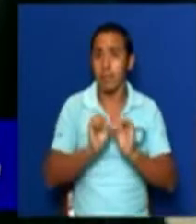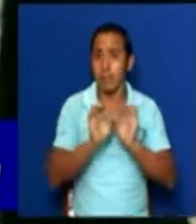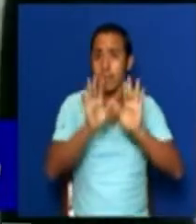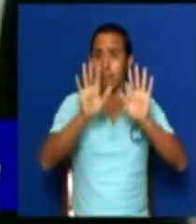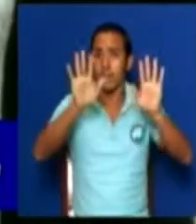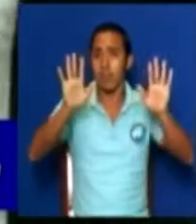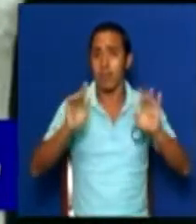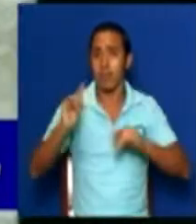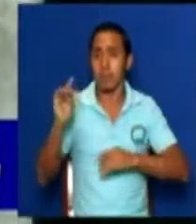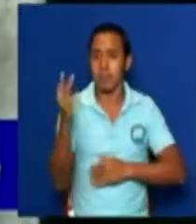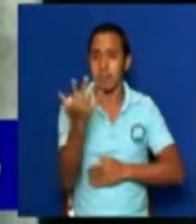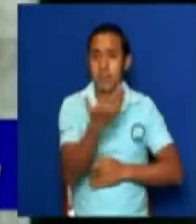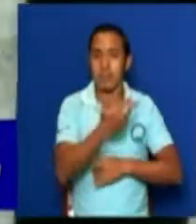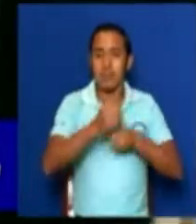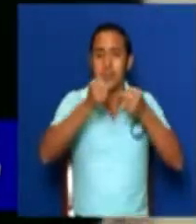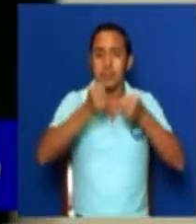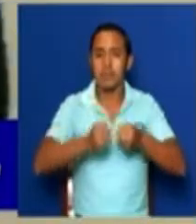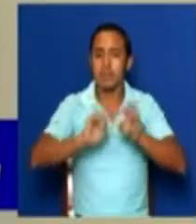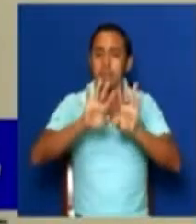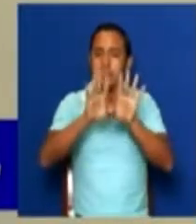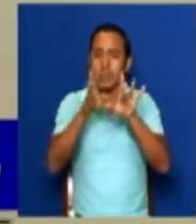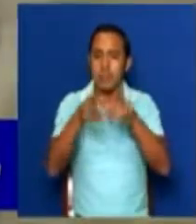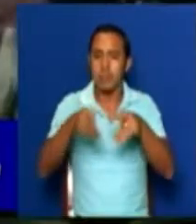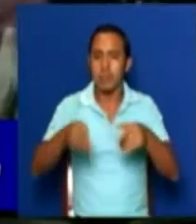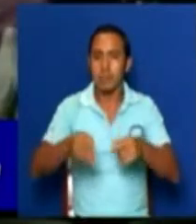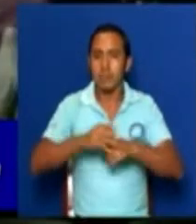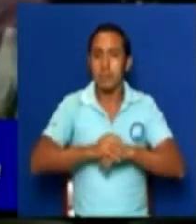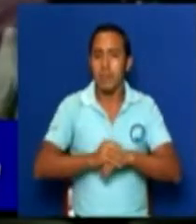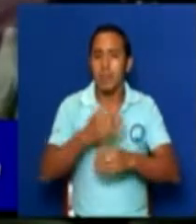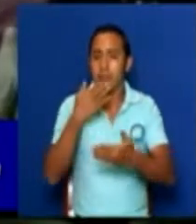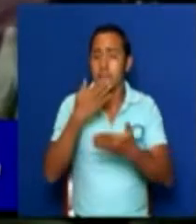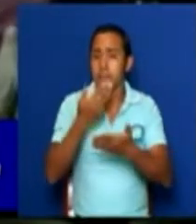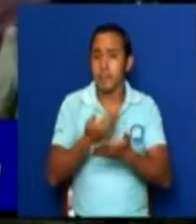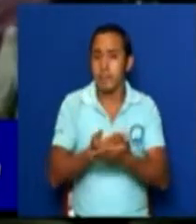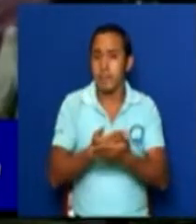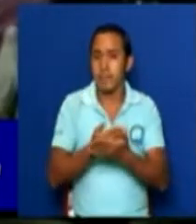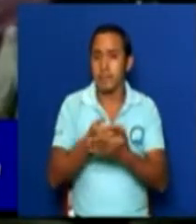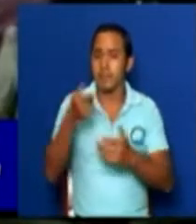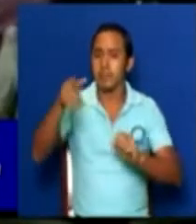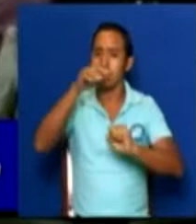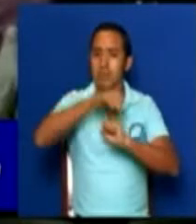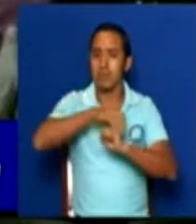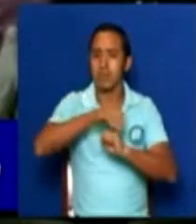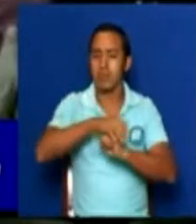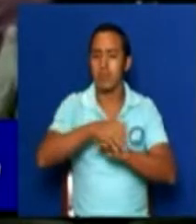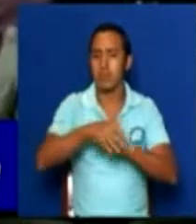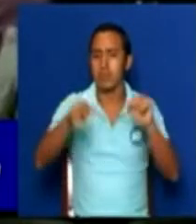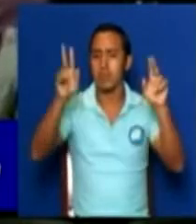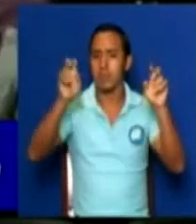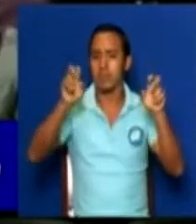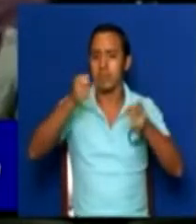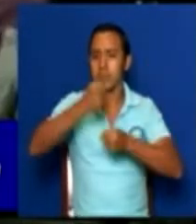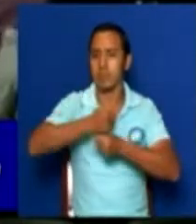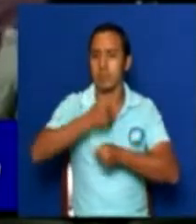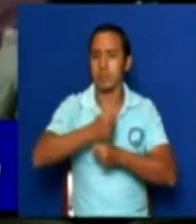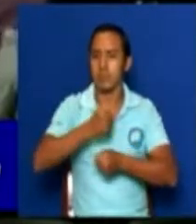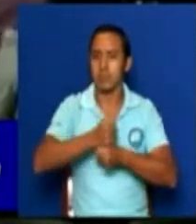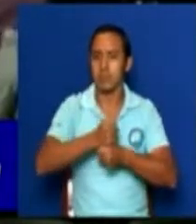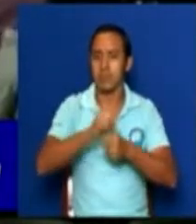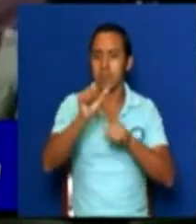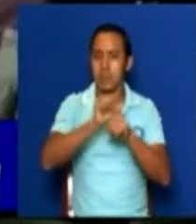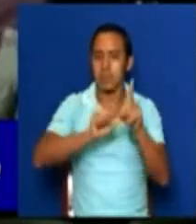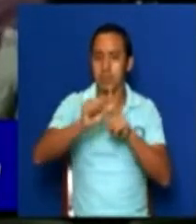Buenos días a todas y a todos. Muchas gracias a la Comisión de Asuntos Laborales de la Asamblea